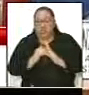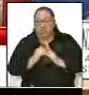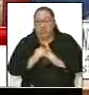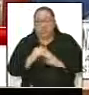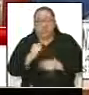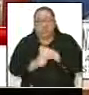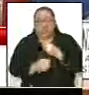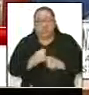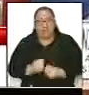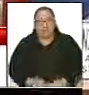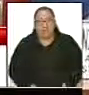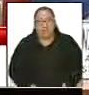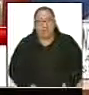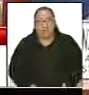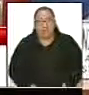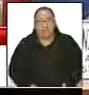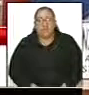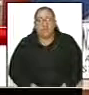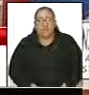al año.